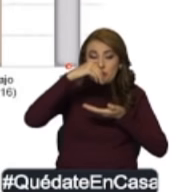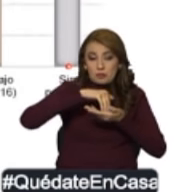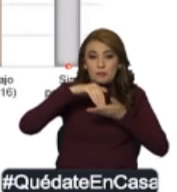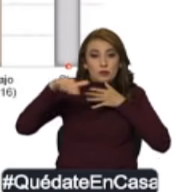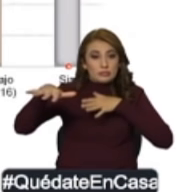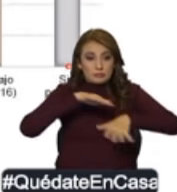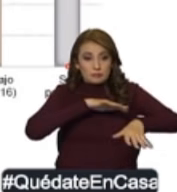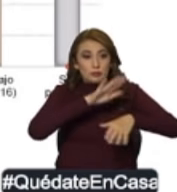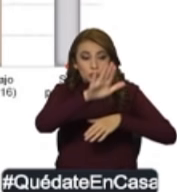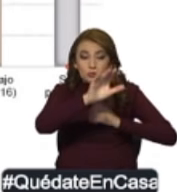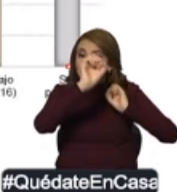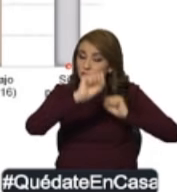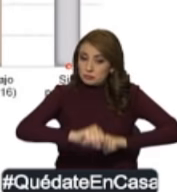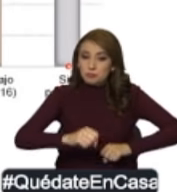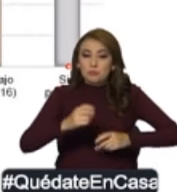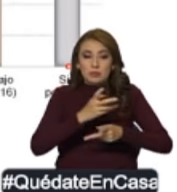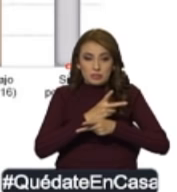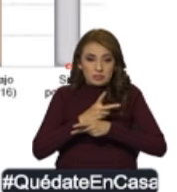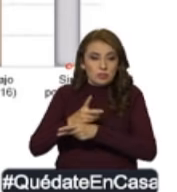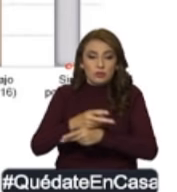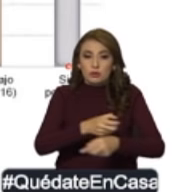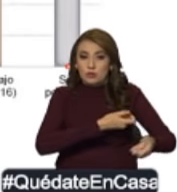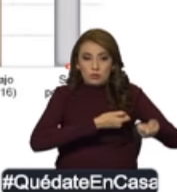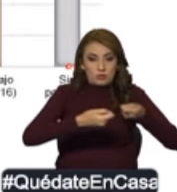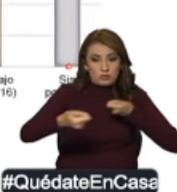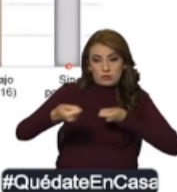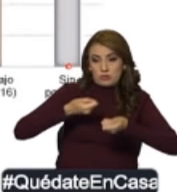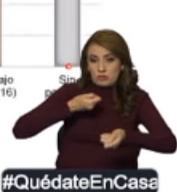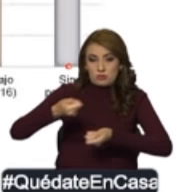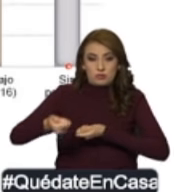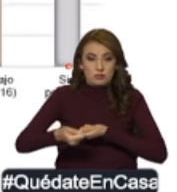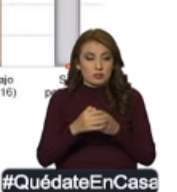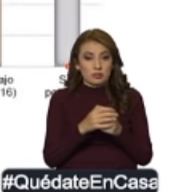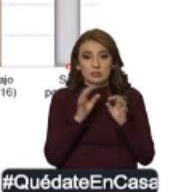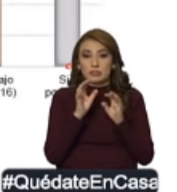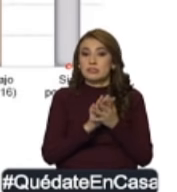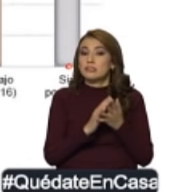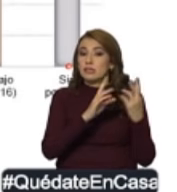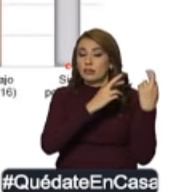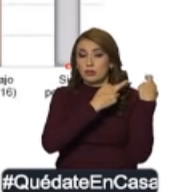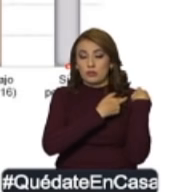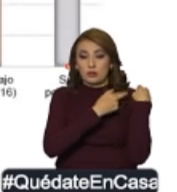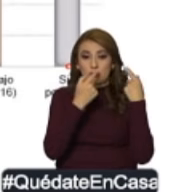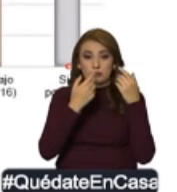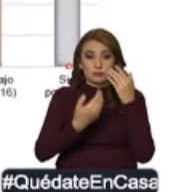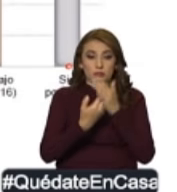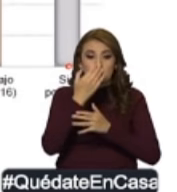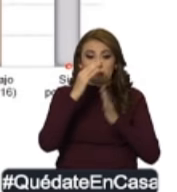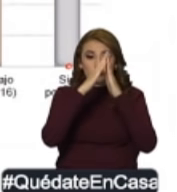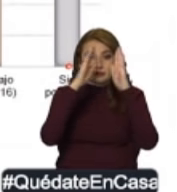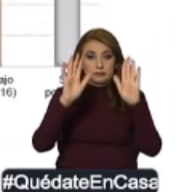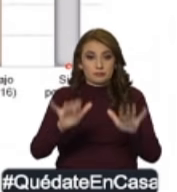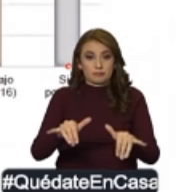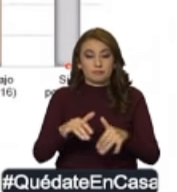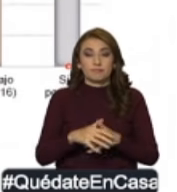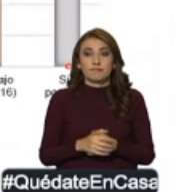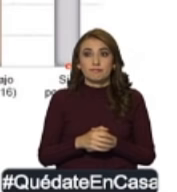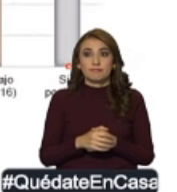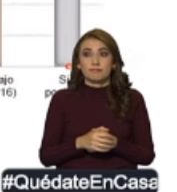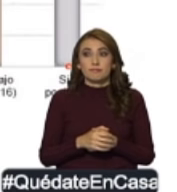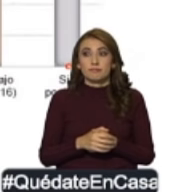actividades no se produzcan rebrotes importantes que exijan nuevas cuarentenas.